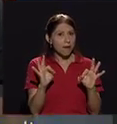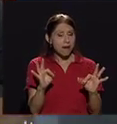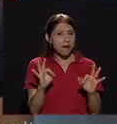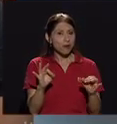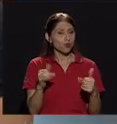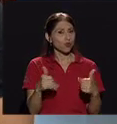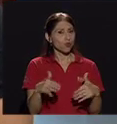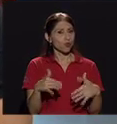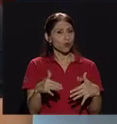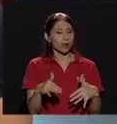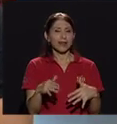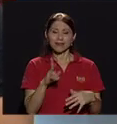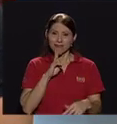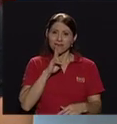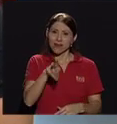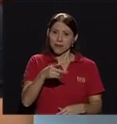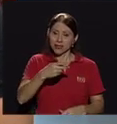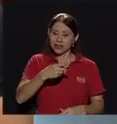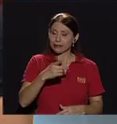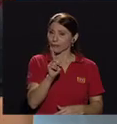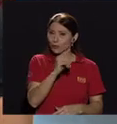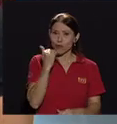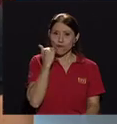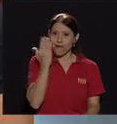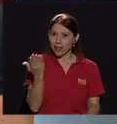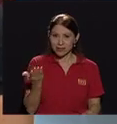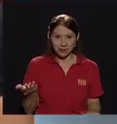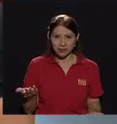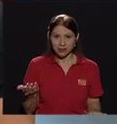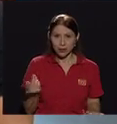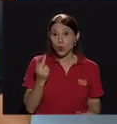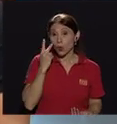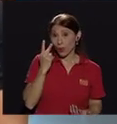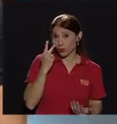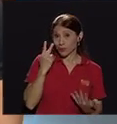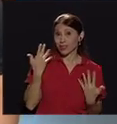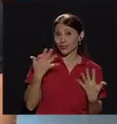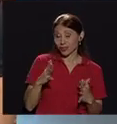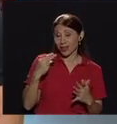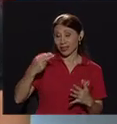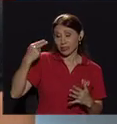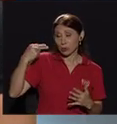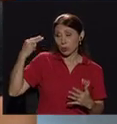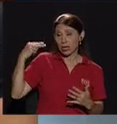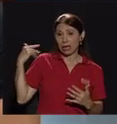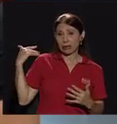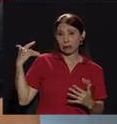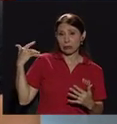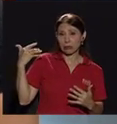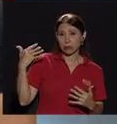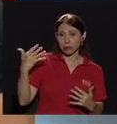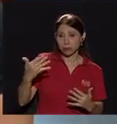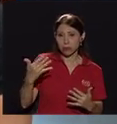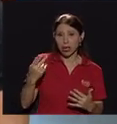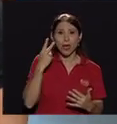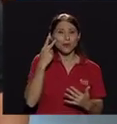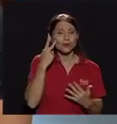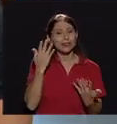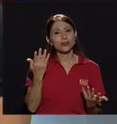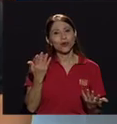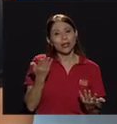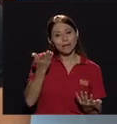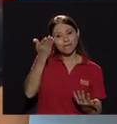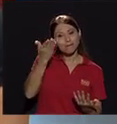¿verdad? Es que efectivamente todavía no es fácil, ¿verdad? Y lo hemos visto en el transcurso de la historia, ¿verdad? Que por la